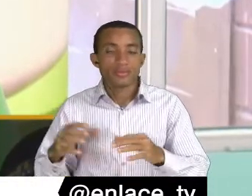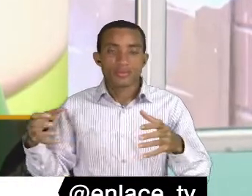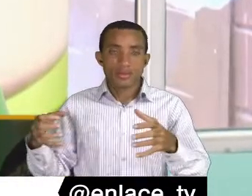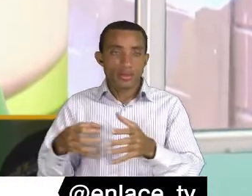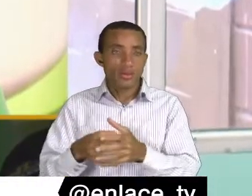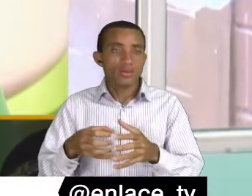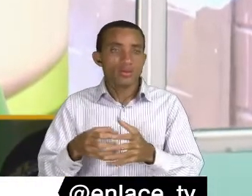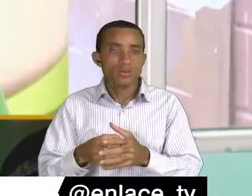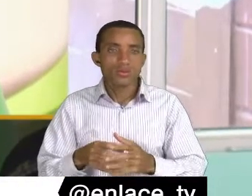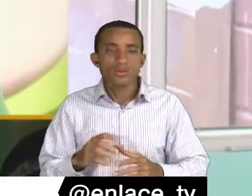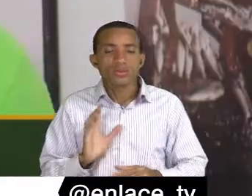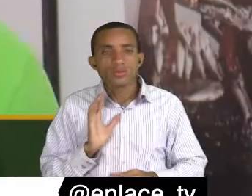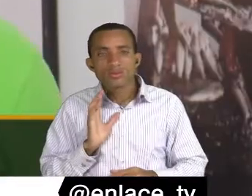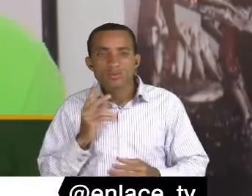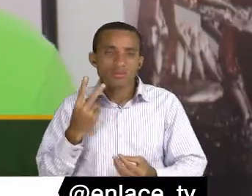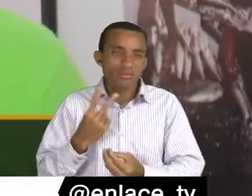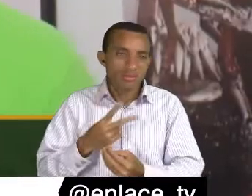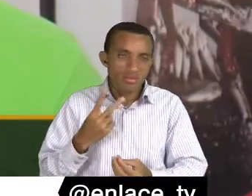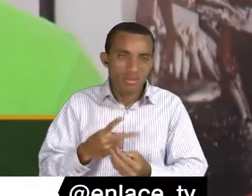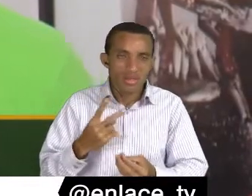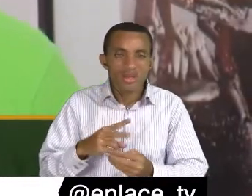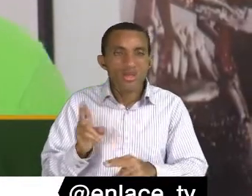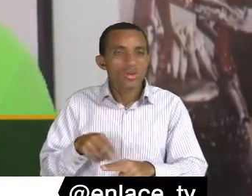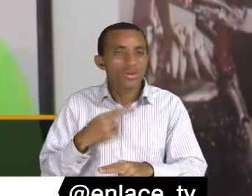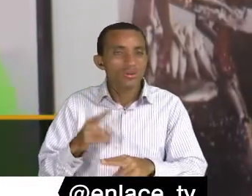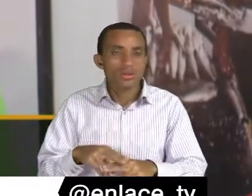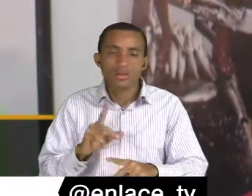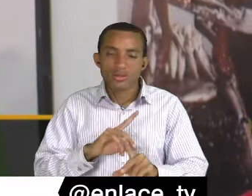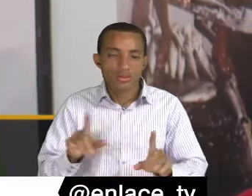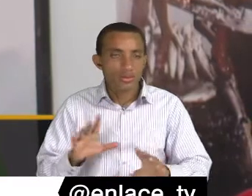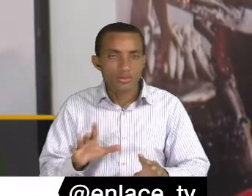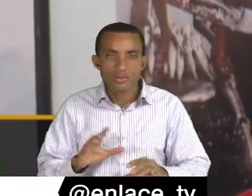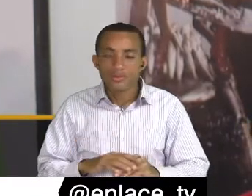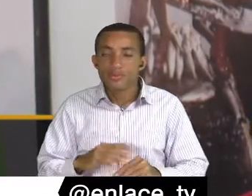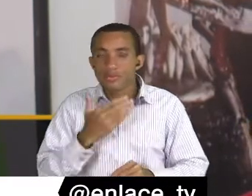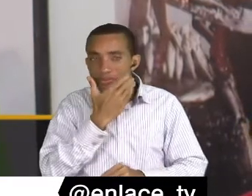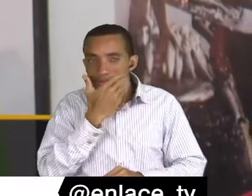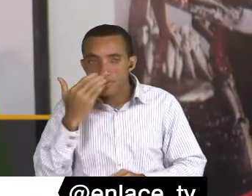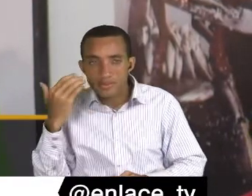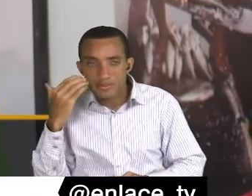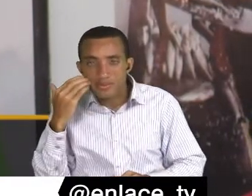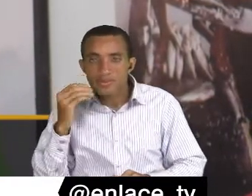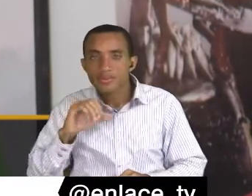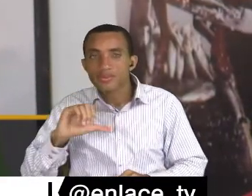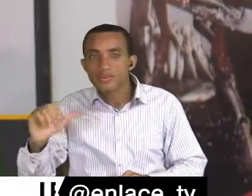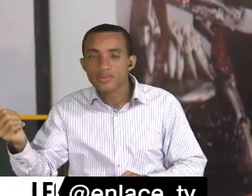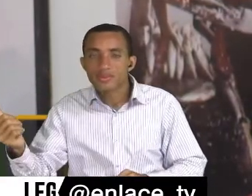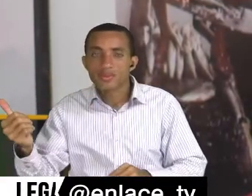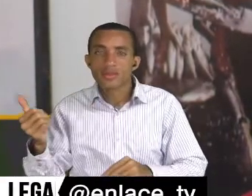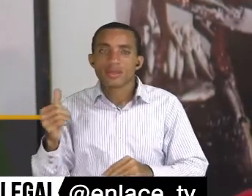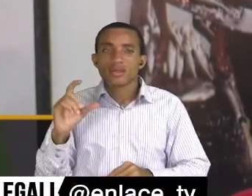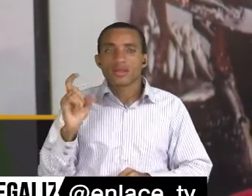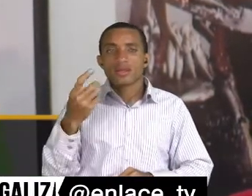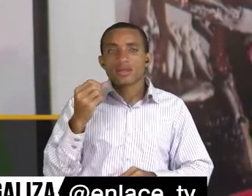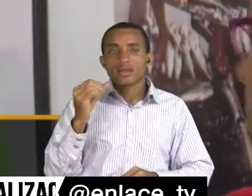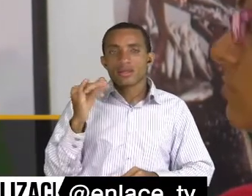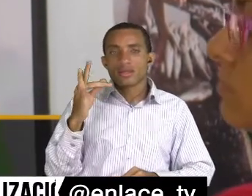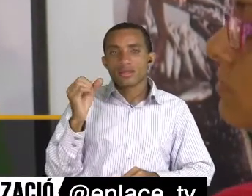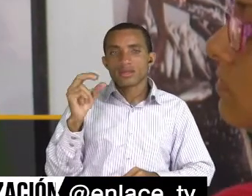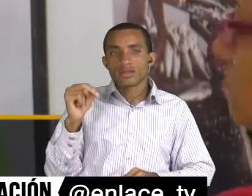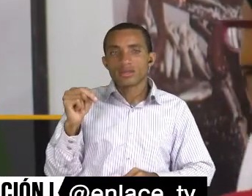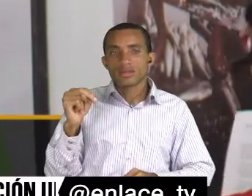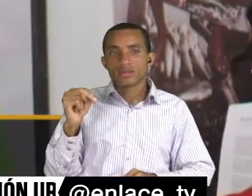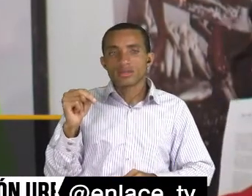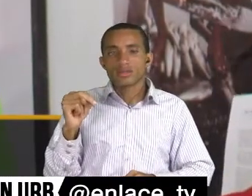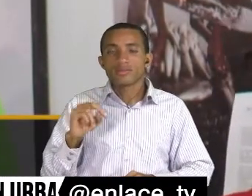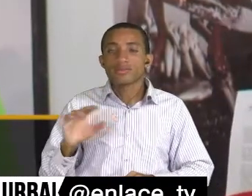precisamente delincuencia común. Estamos hablando de las autodefensas gaitanistas, ¿no? La información que tenemos es que